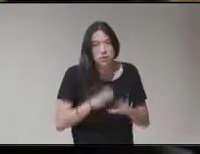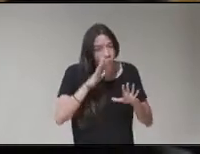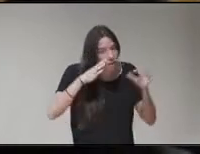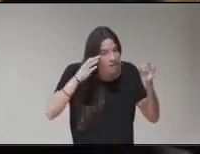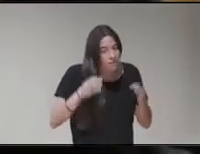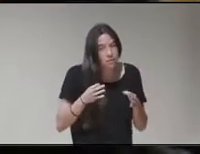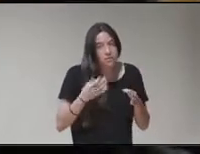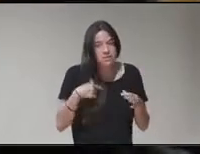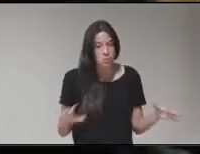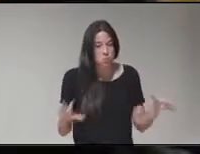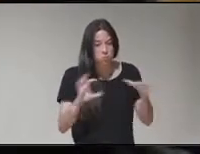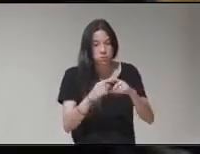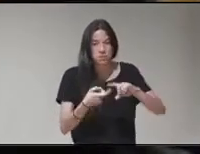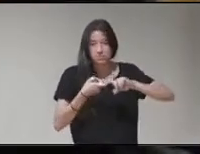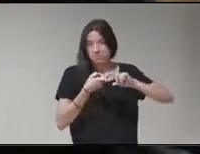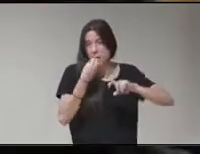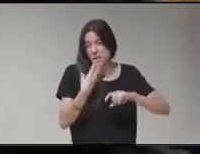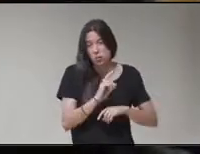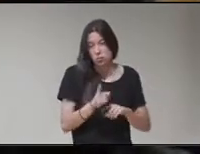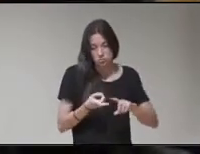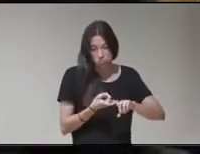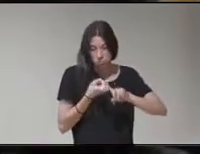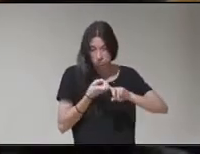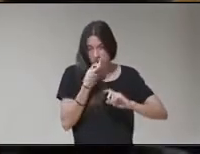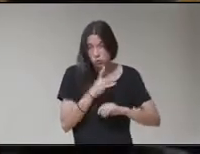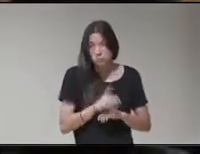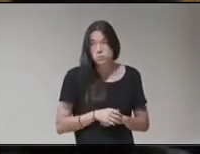no empaquetaba bien.